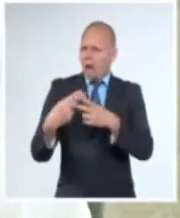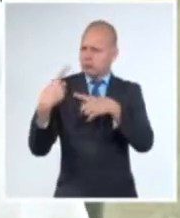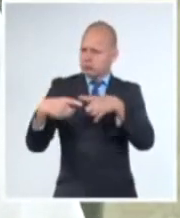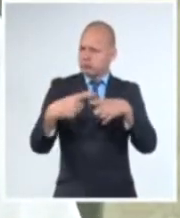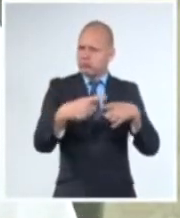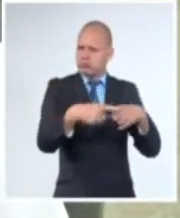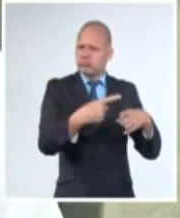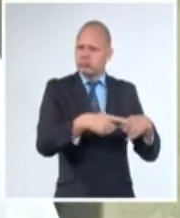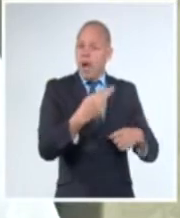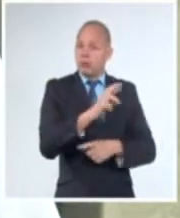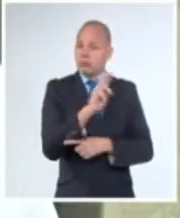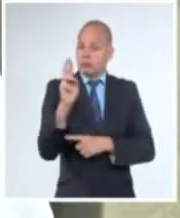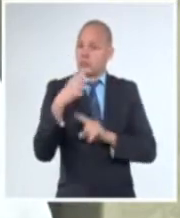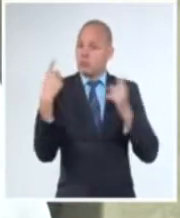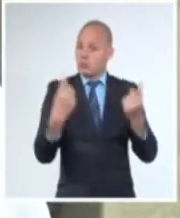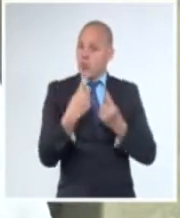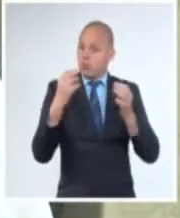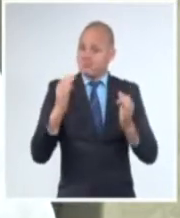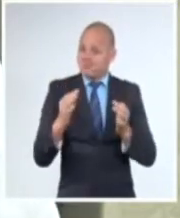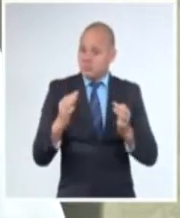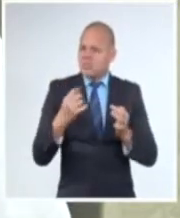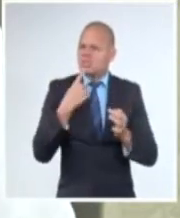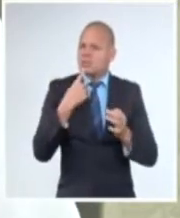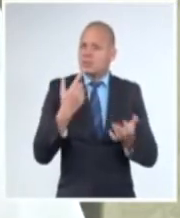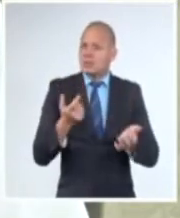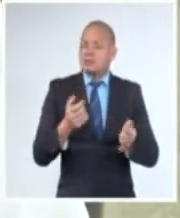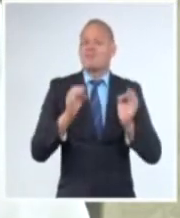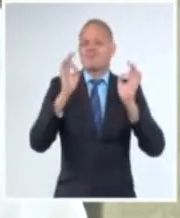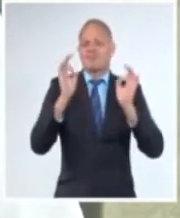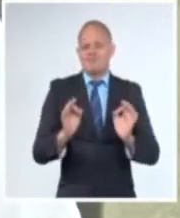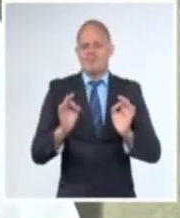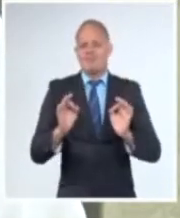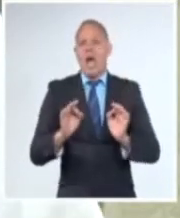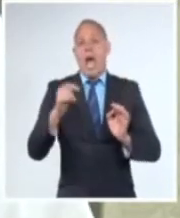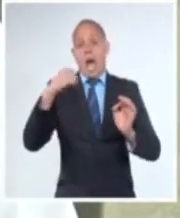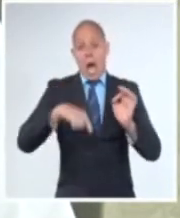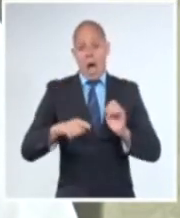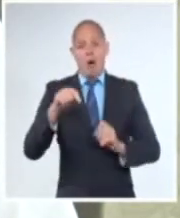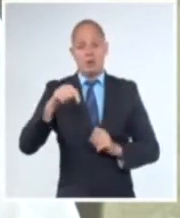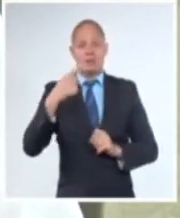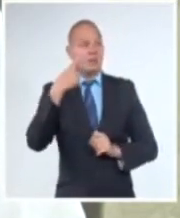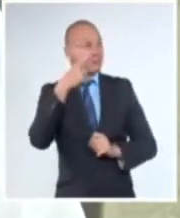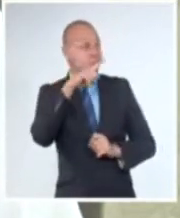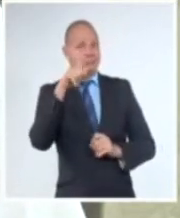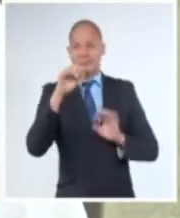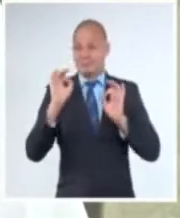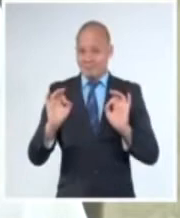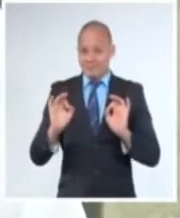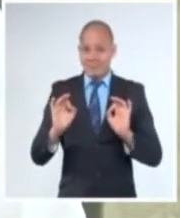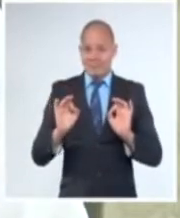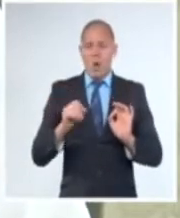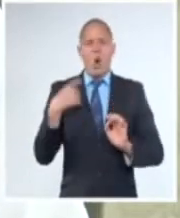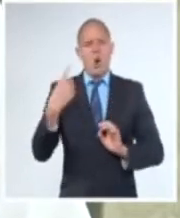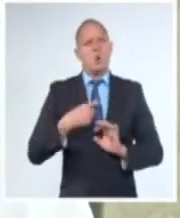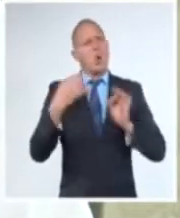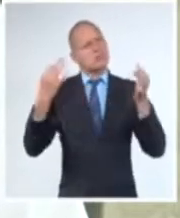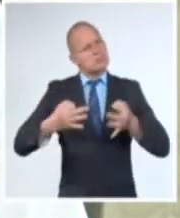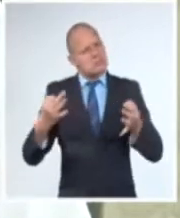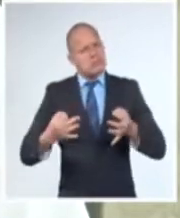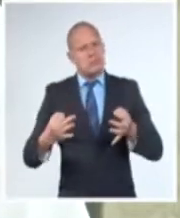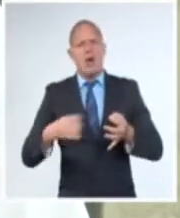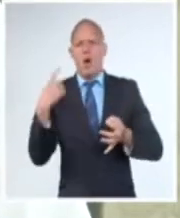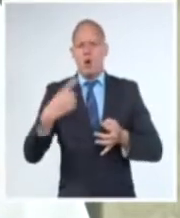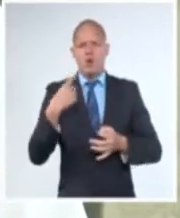revolución, nosotros entonces ratificamos ese compromiso de que esta es una institución que seguirá siendo siempre de patria o muerte